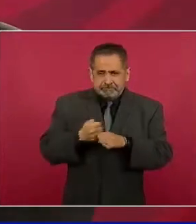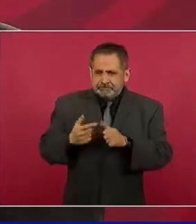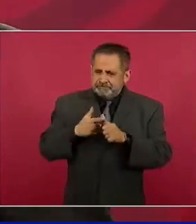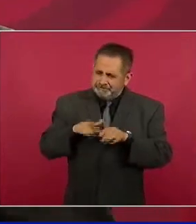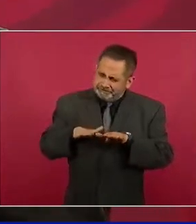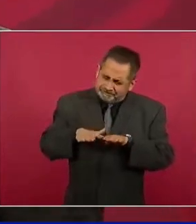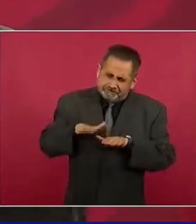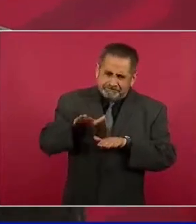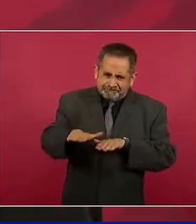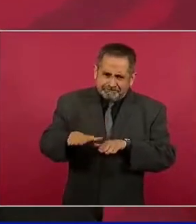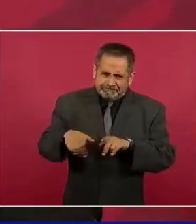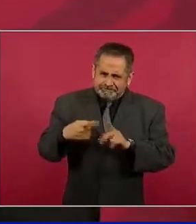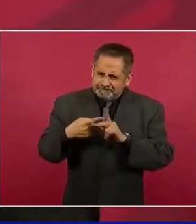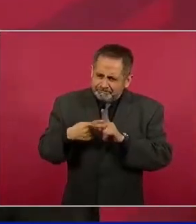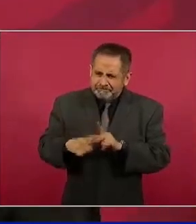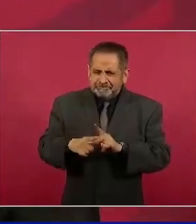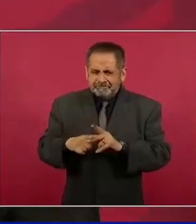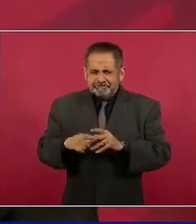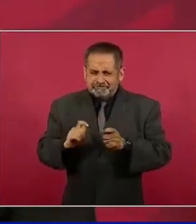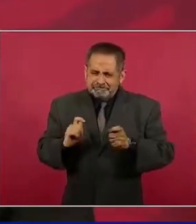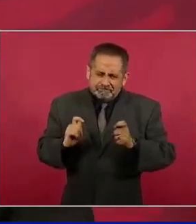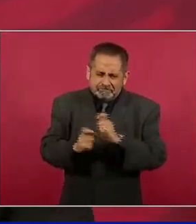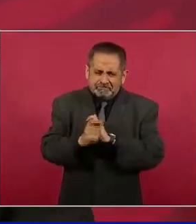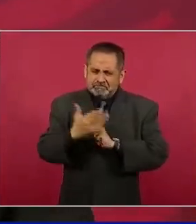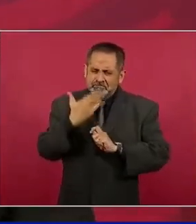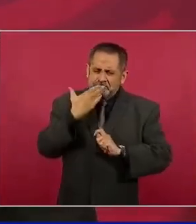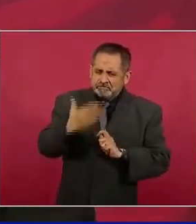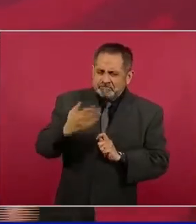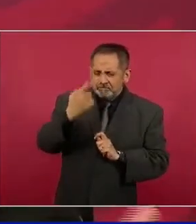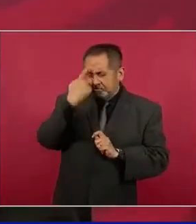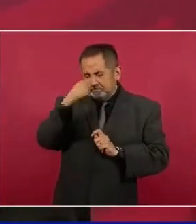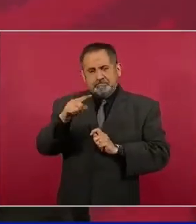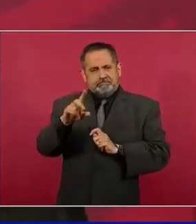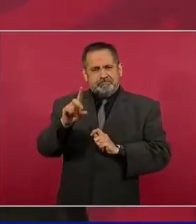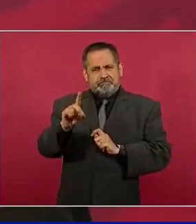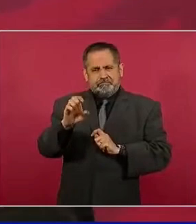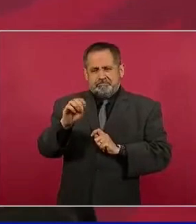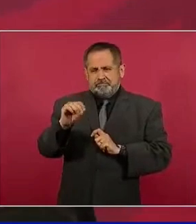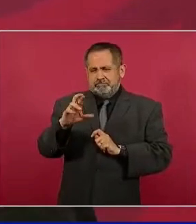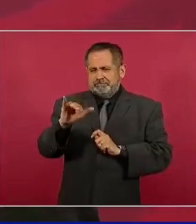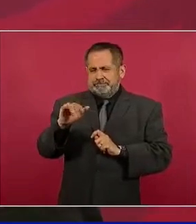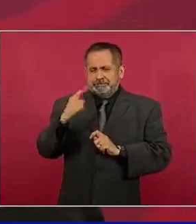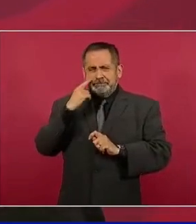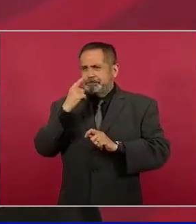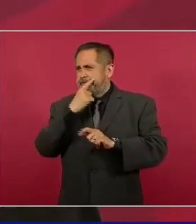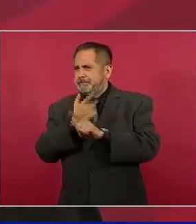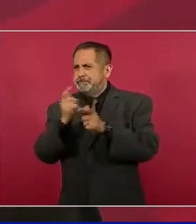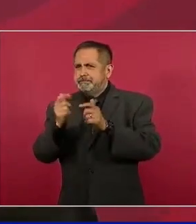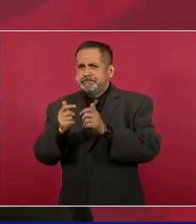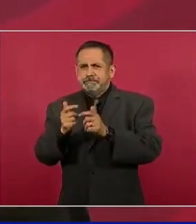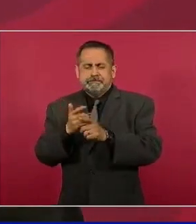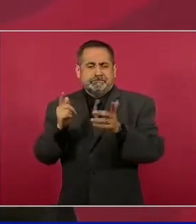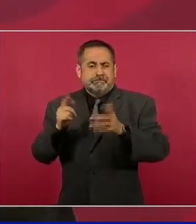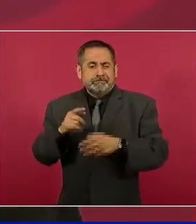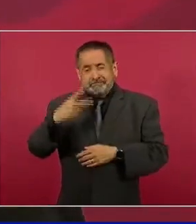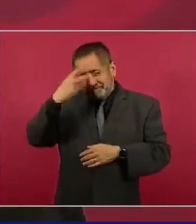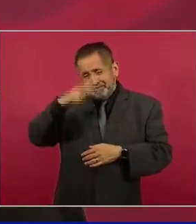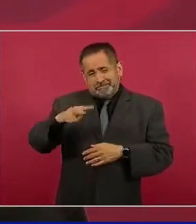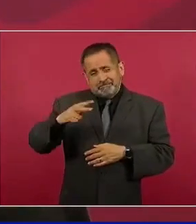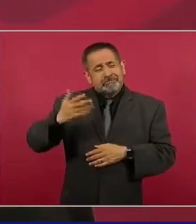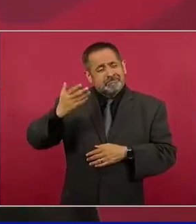pasos en materia de democracia. México es de los países más atrasados del mundo